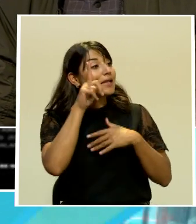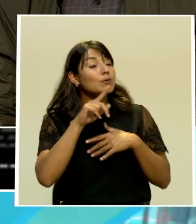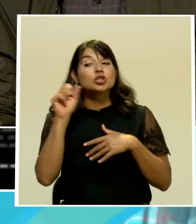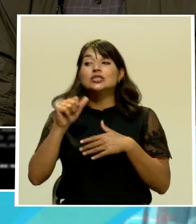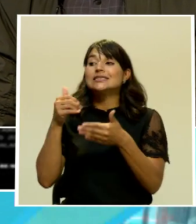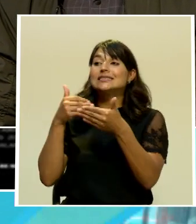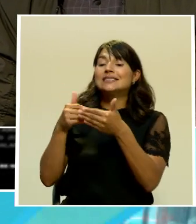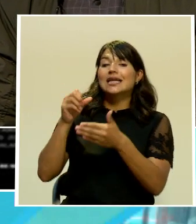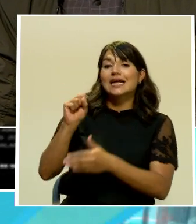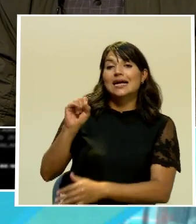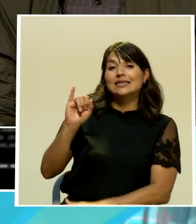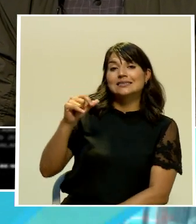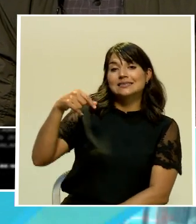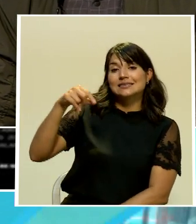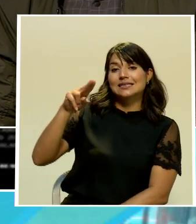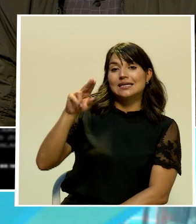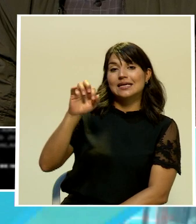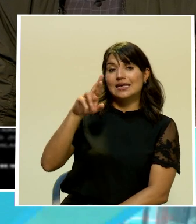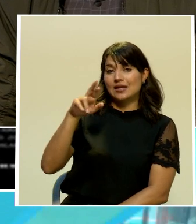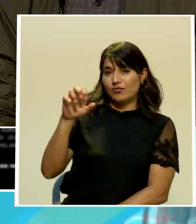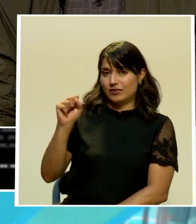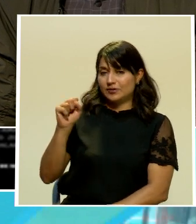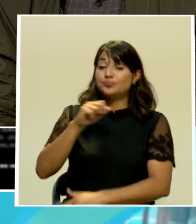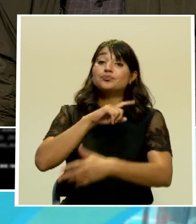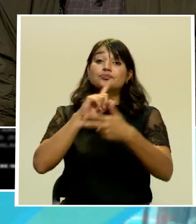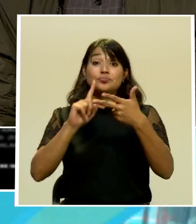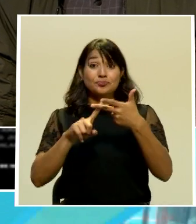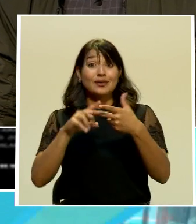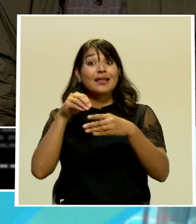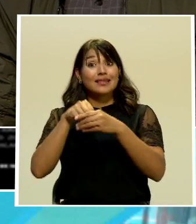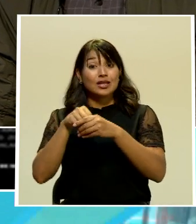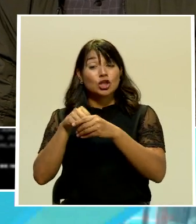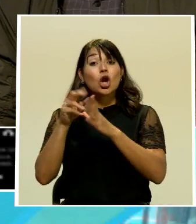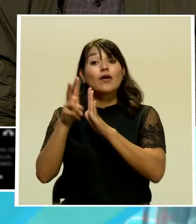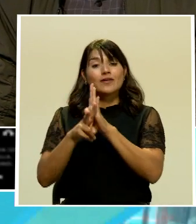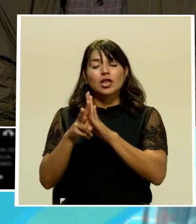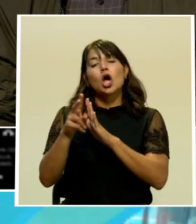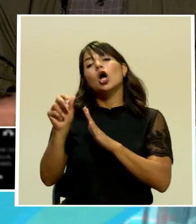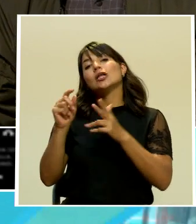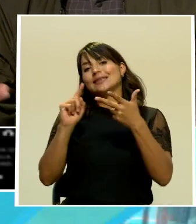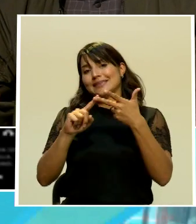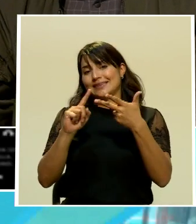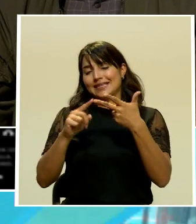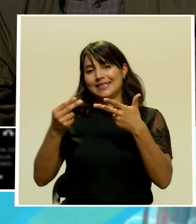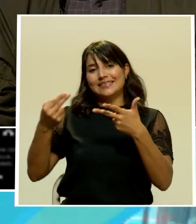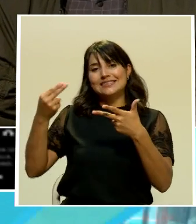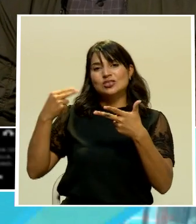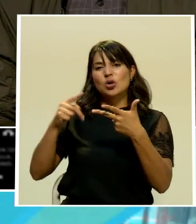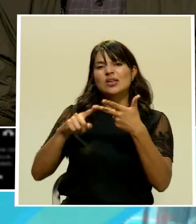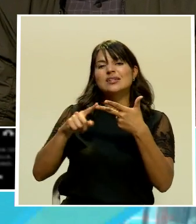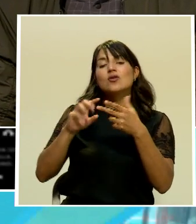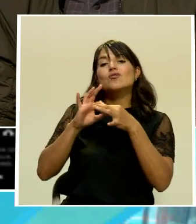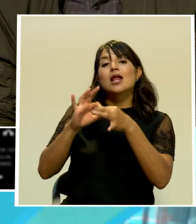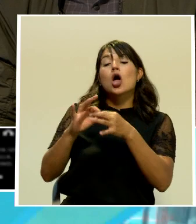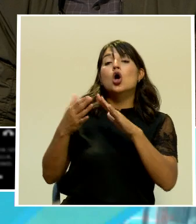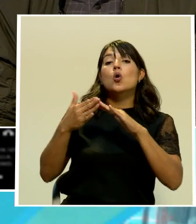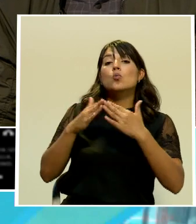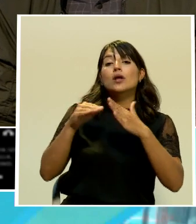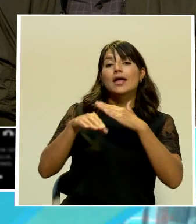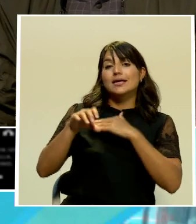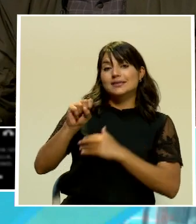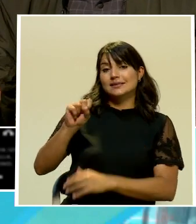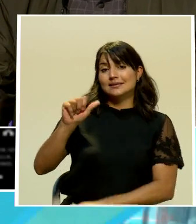Siquirres. Y la tercera historia es una historia sobre una, digamos, comunidad en